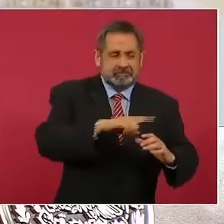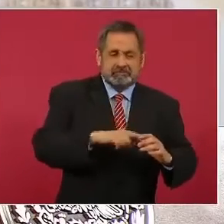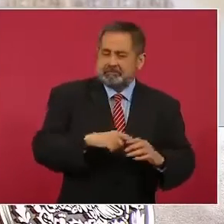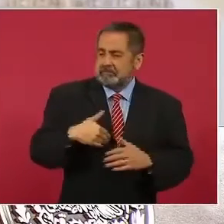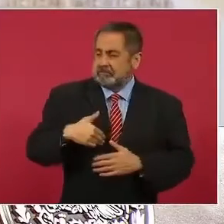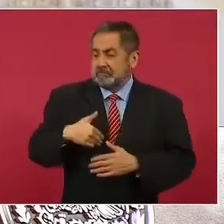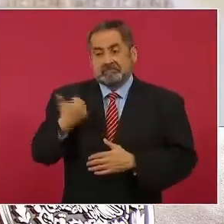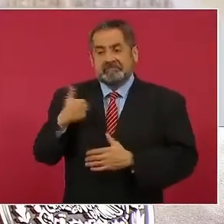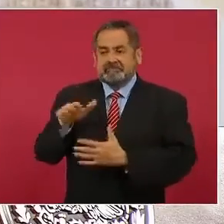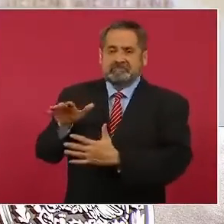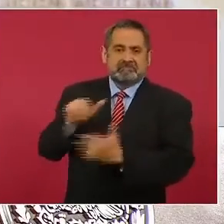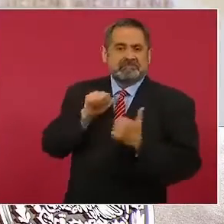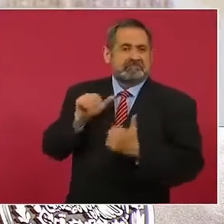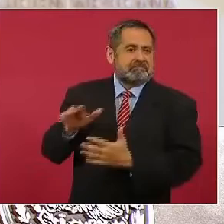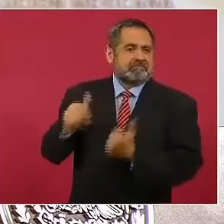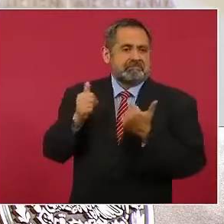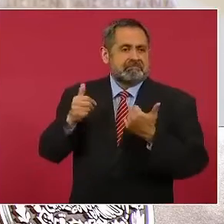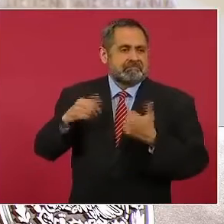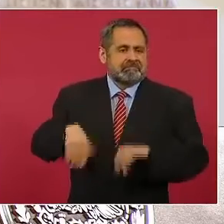grande,